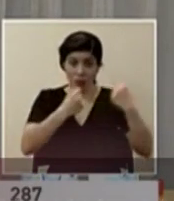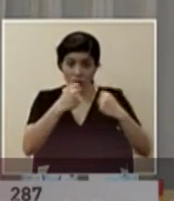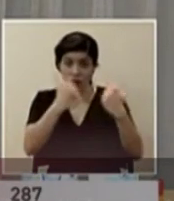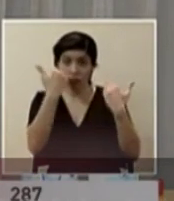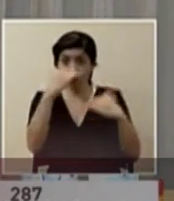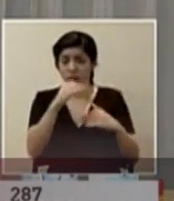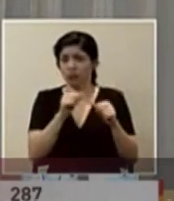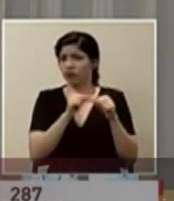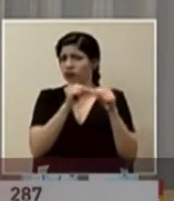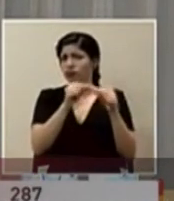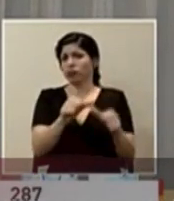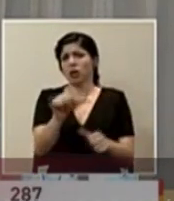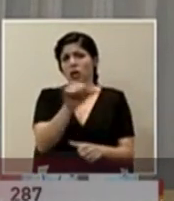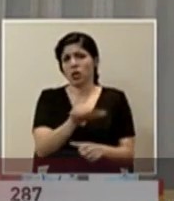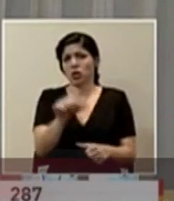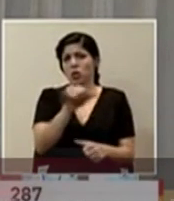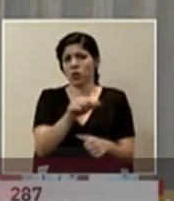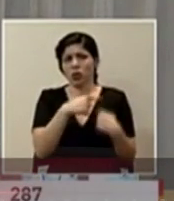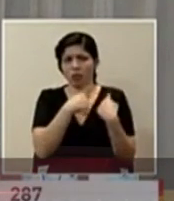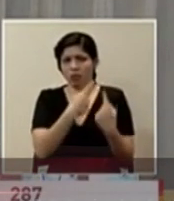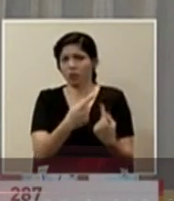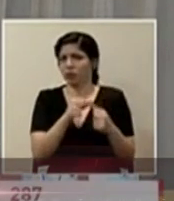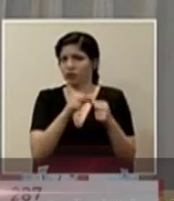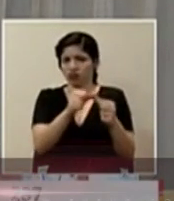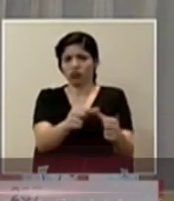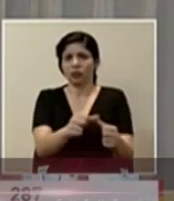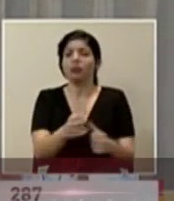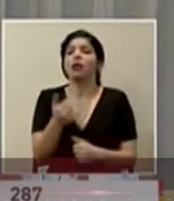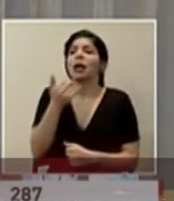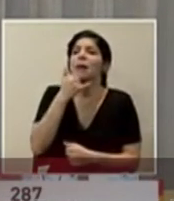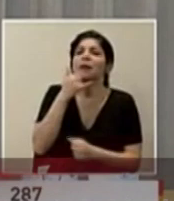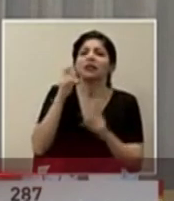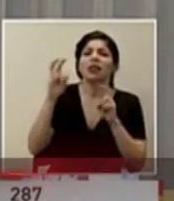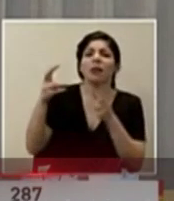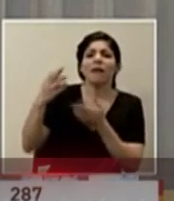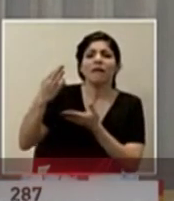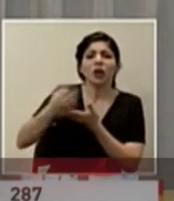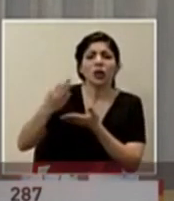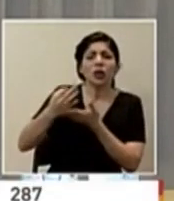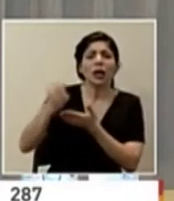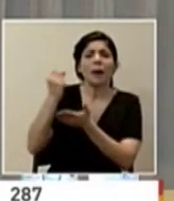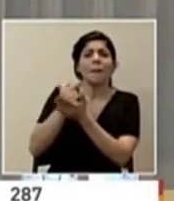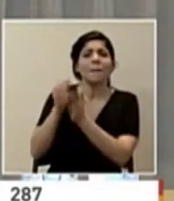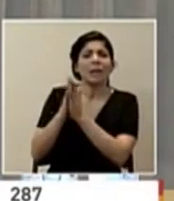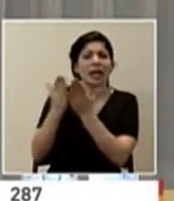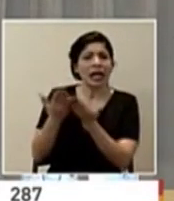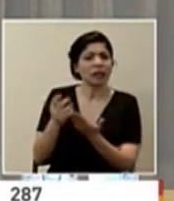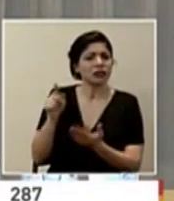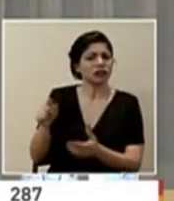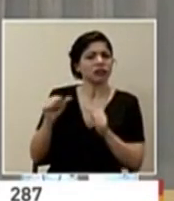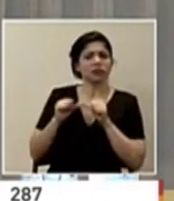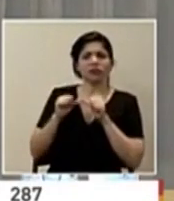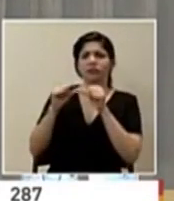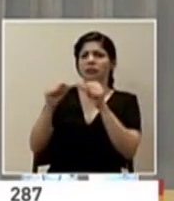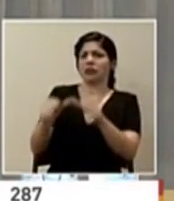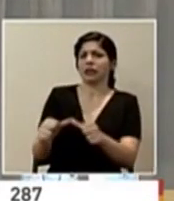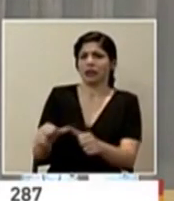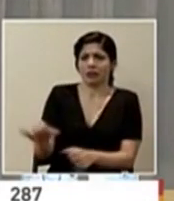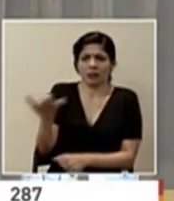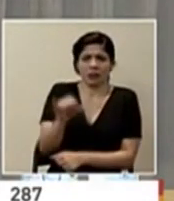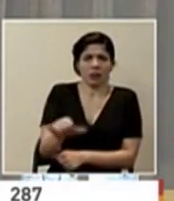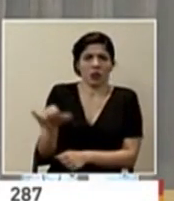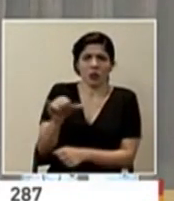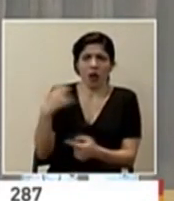sigue como está vigente hasta ahora. ¿Qué pasa con los temas de fronteras y migración? Siguen como